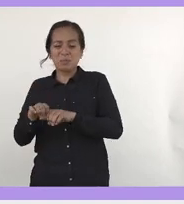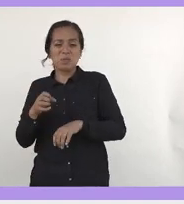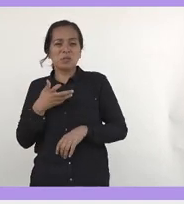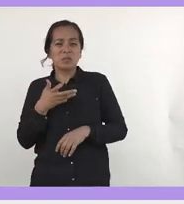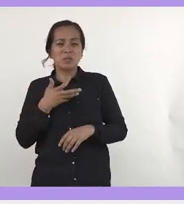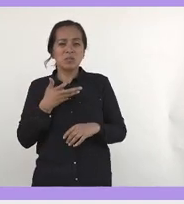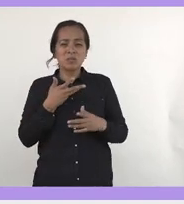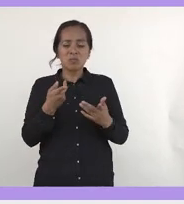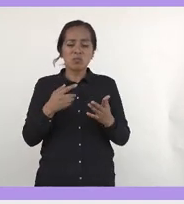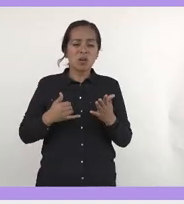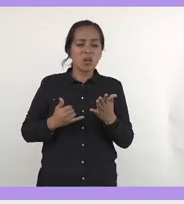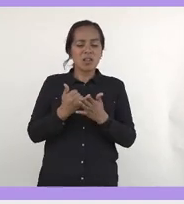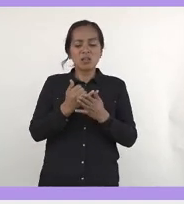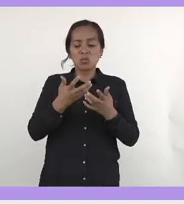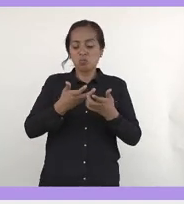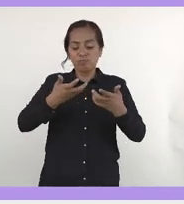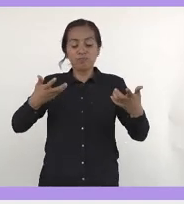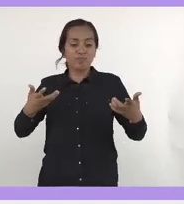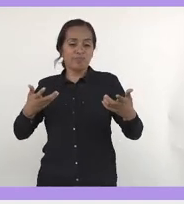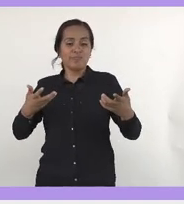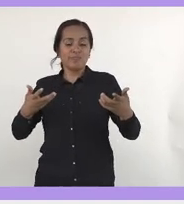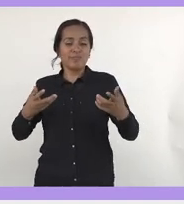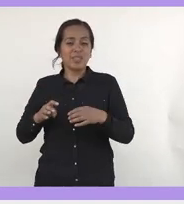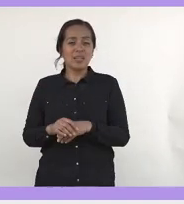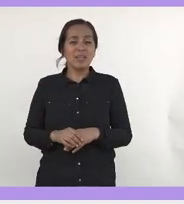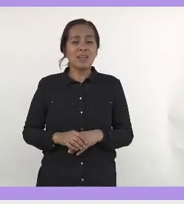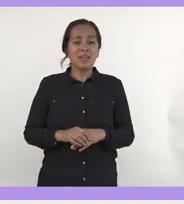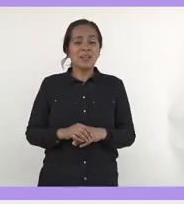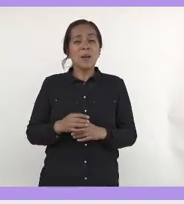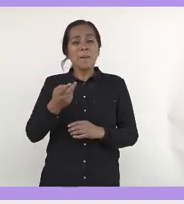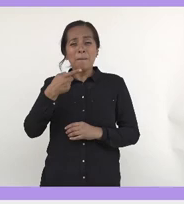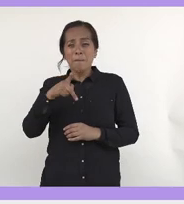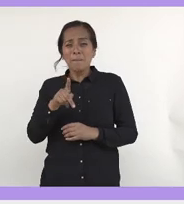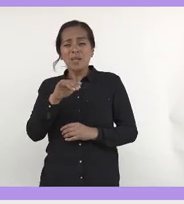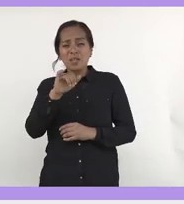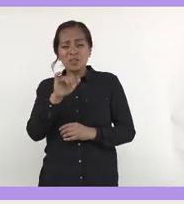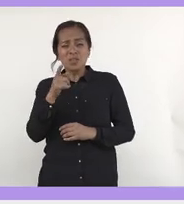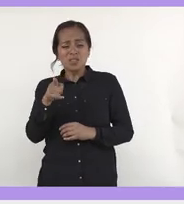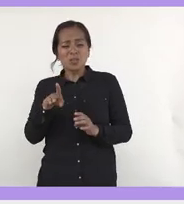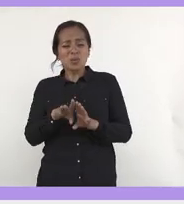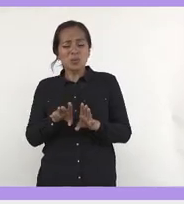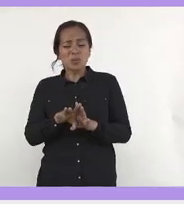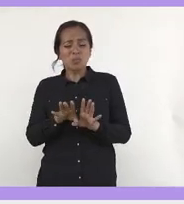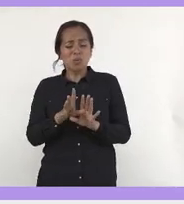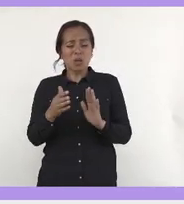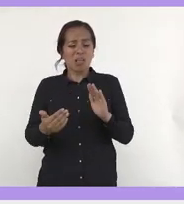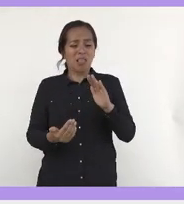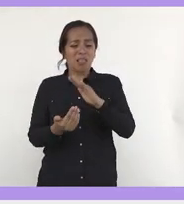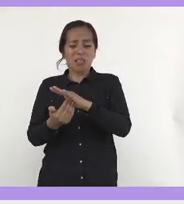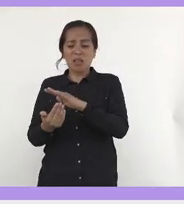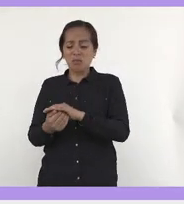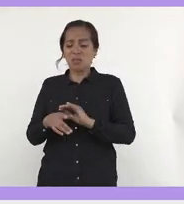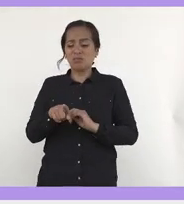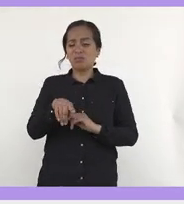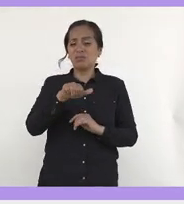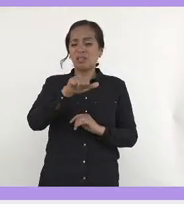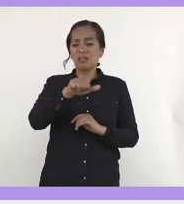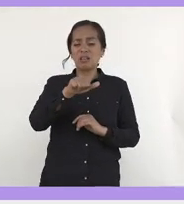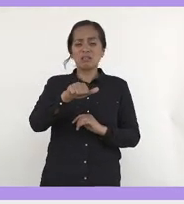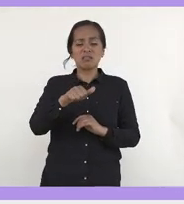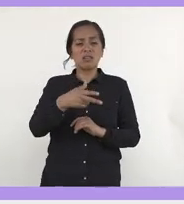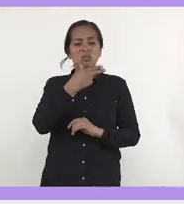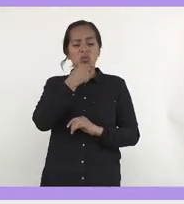de los que decidí separarme pero de pronto es eso sentarte en una mesa con 16 hombres